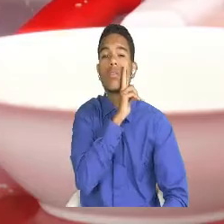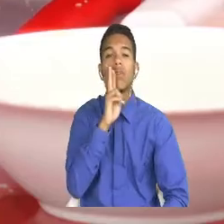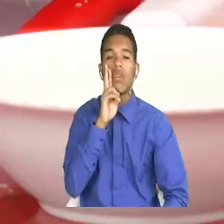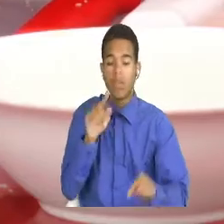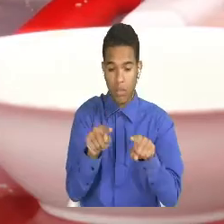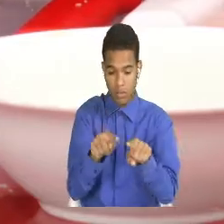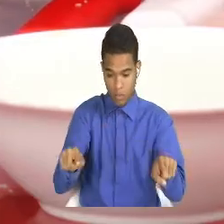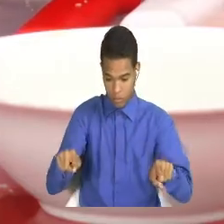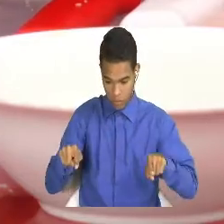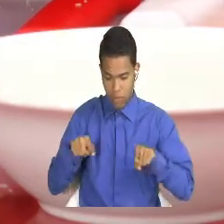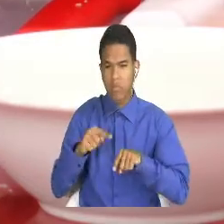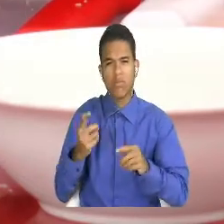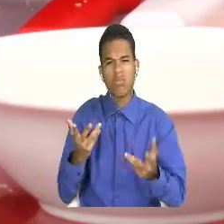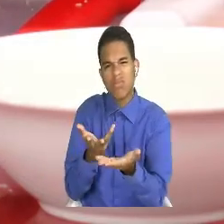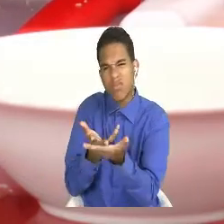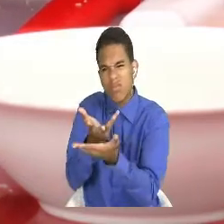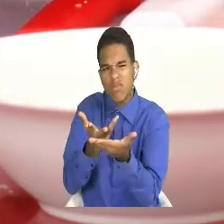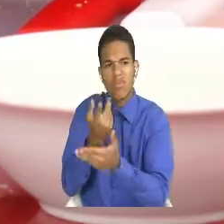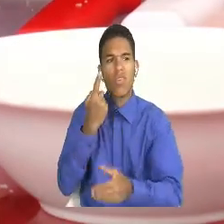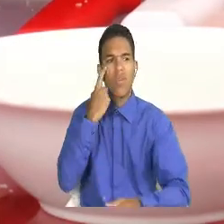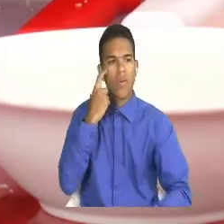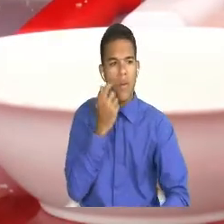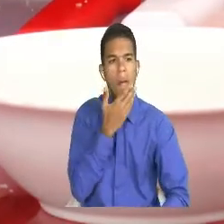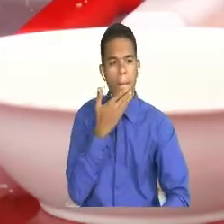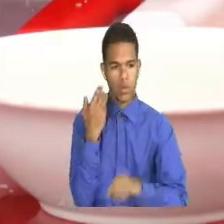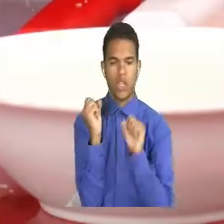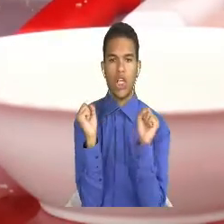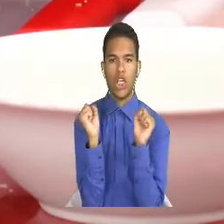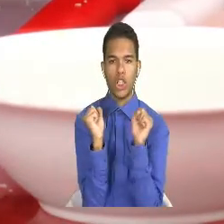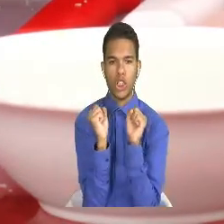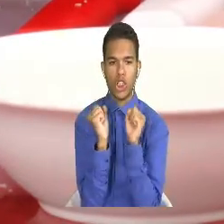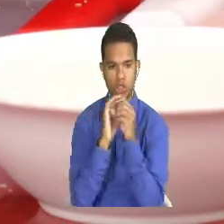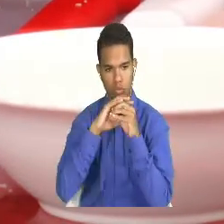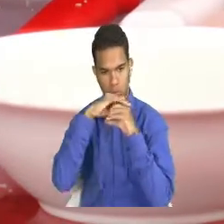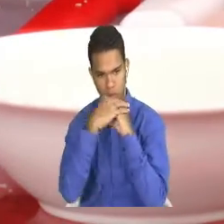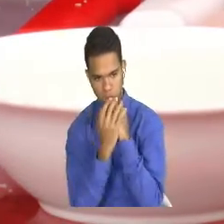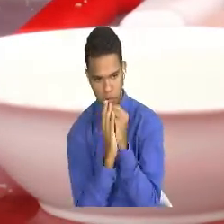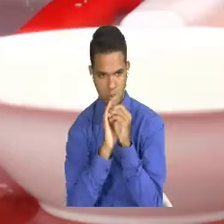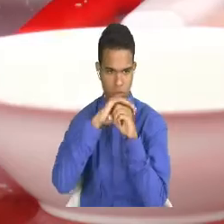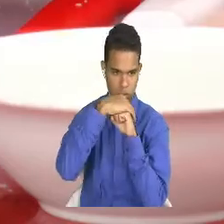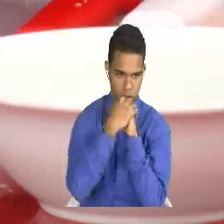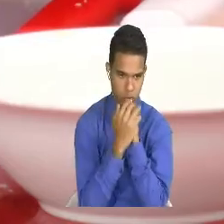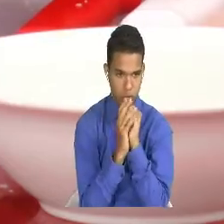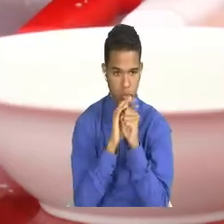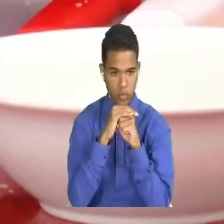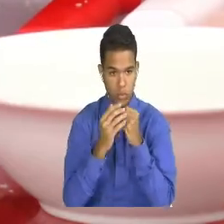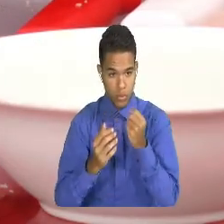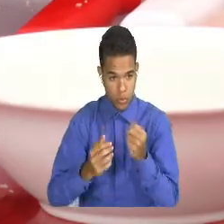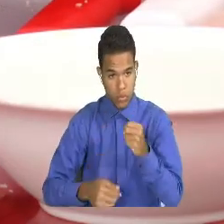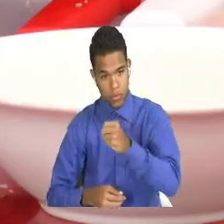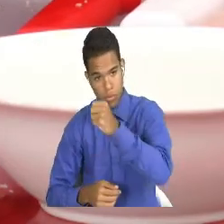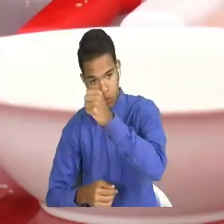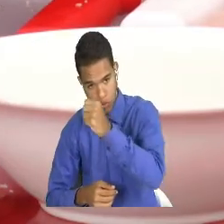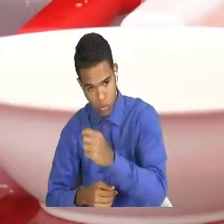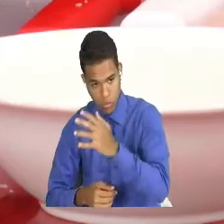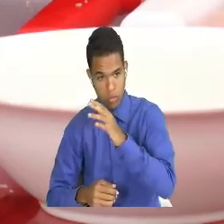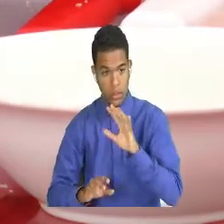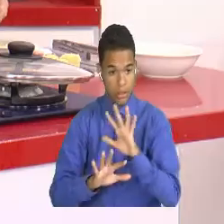que cojan frío para que no pierdan consistencia y en el momento, como les dije ahorita, de freír. Ajá. Voy a pasar este otro poquito por